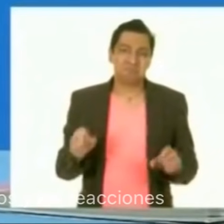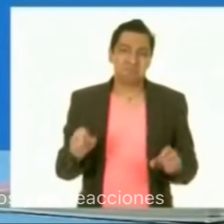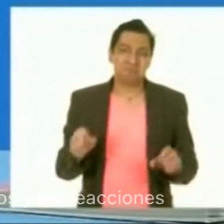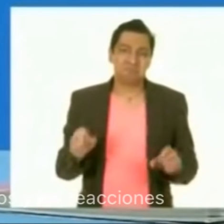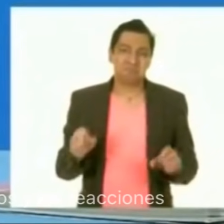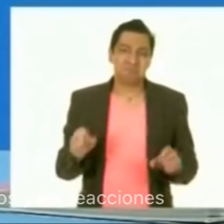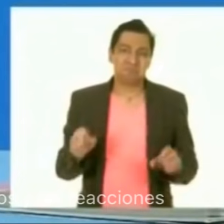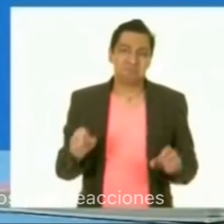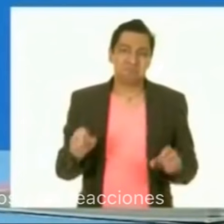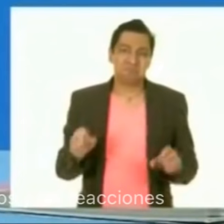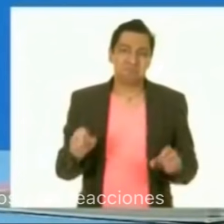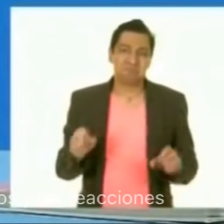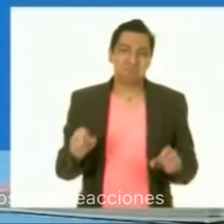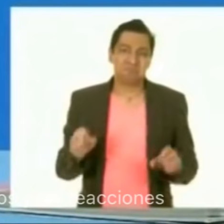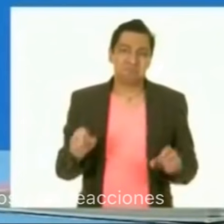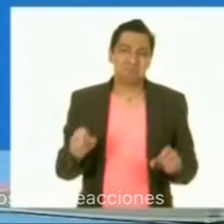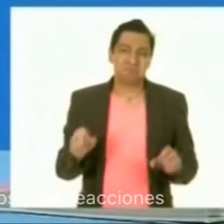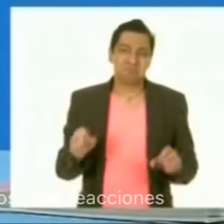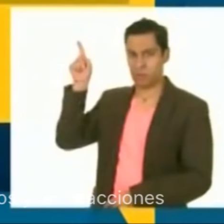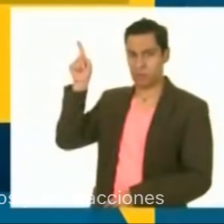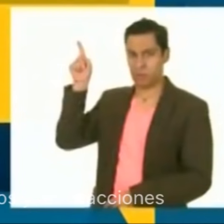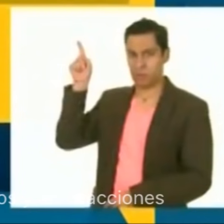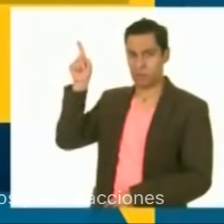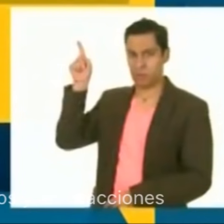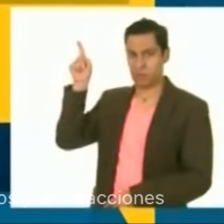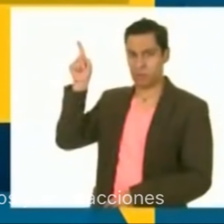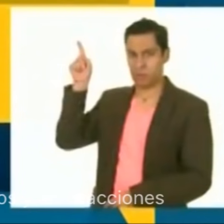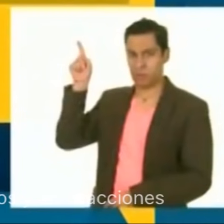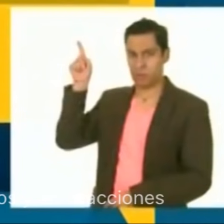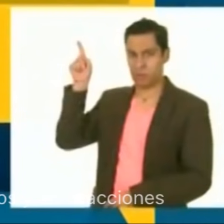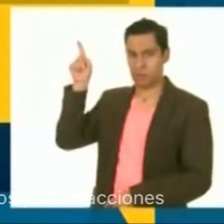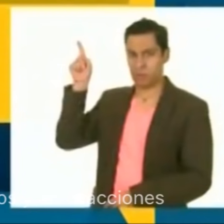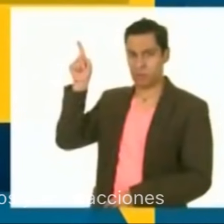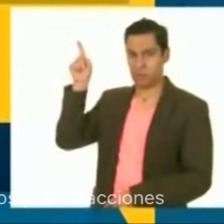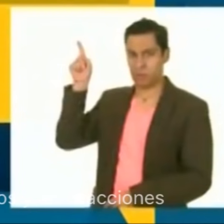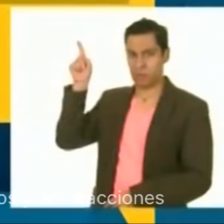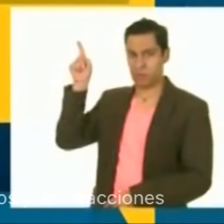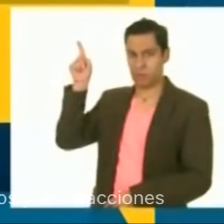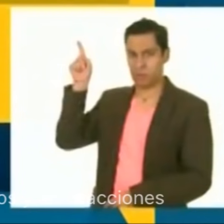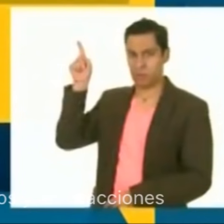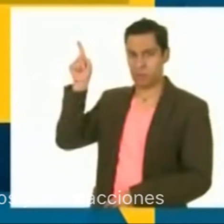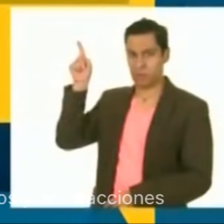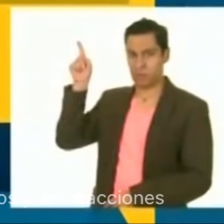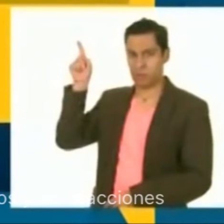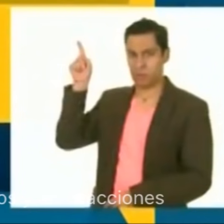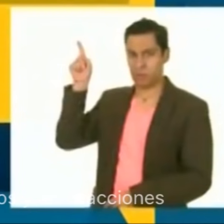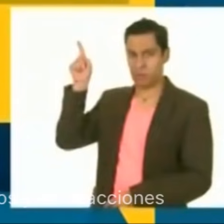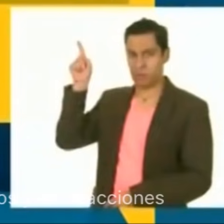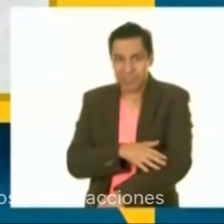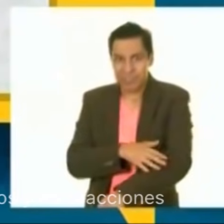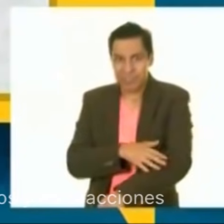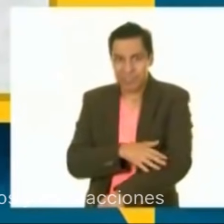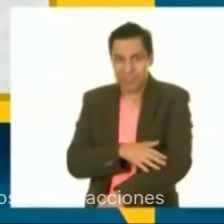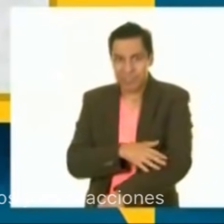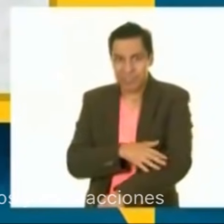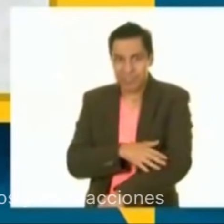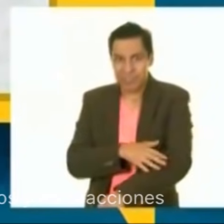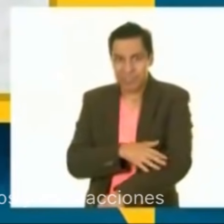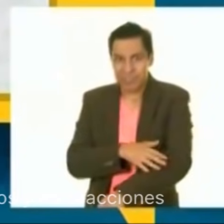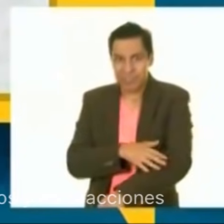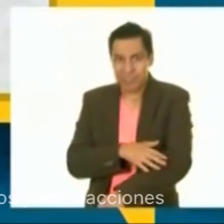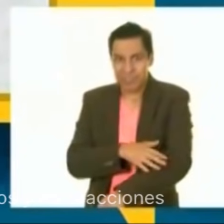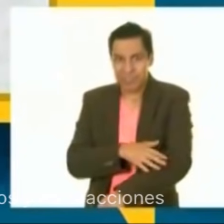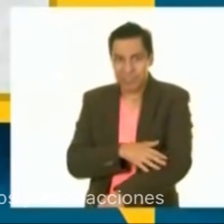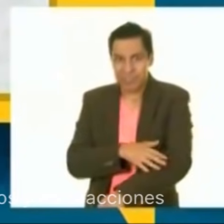para recibir el servicio médico. De acuerdo a la encuesta que realizamos, ¿cómo se siente cada uno de mis alumnos el día de hoy? Tenemos los